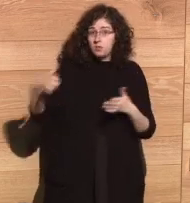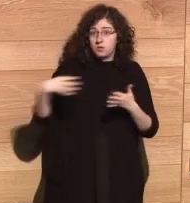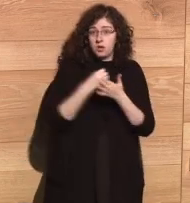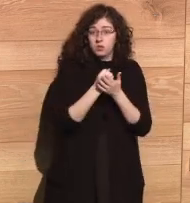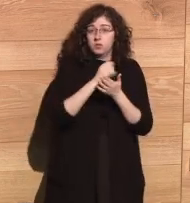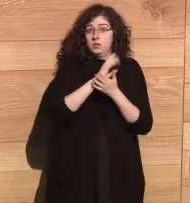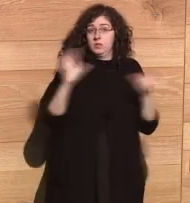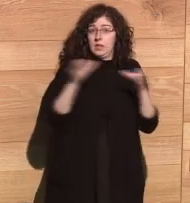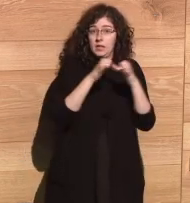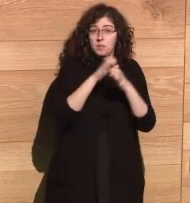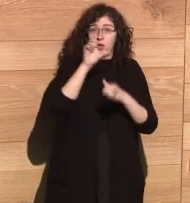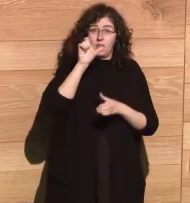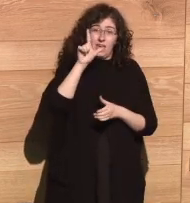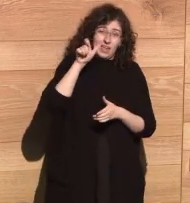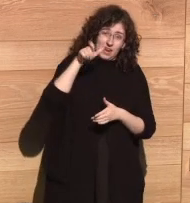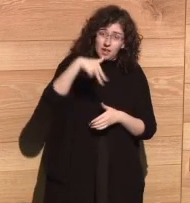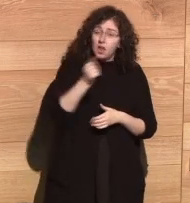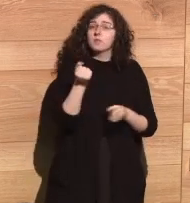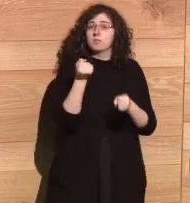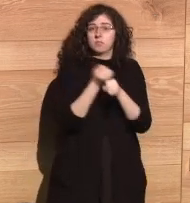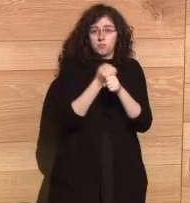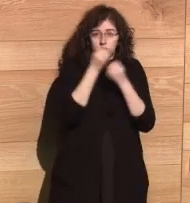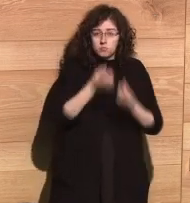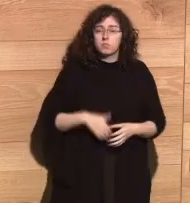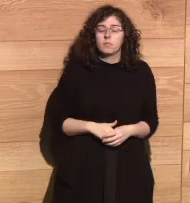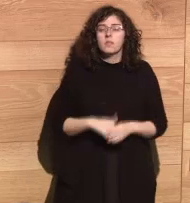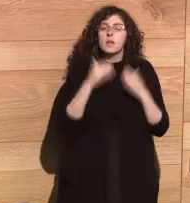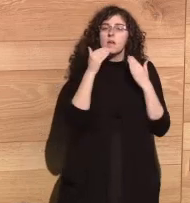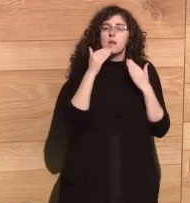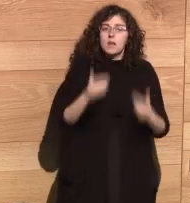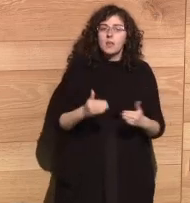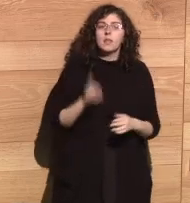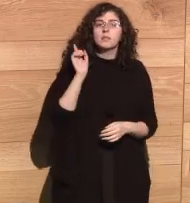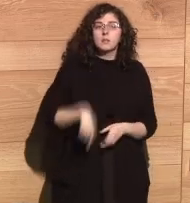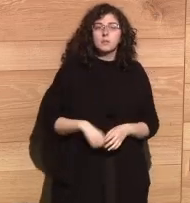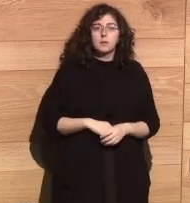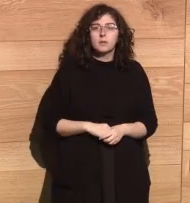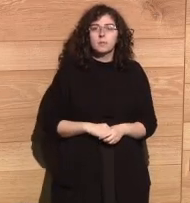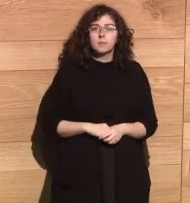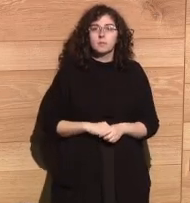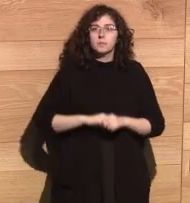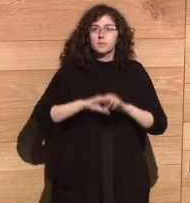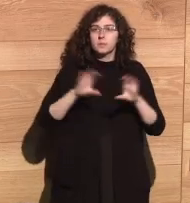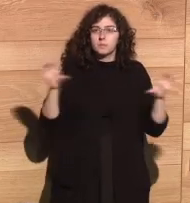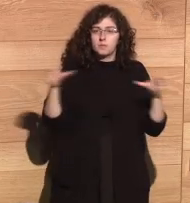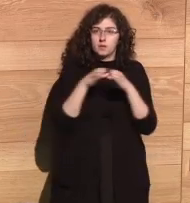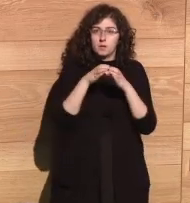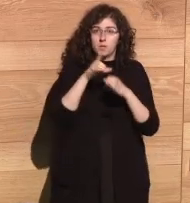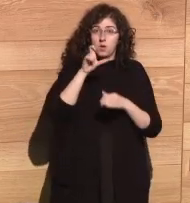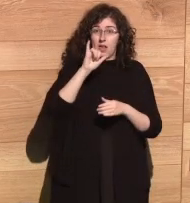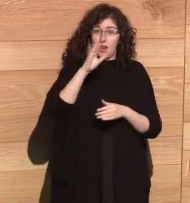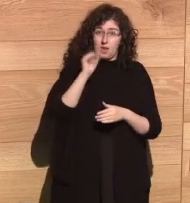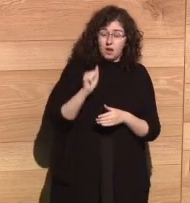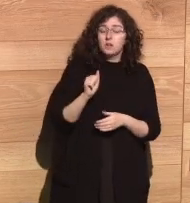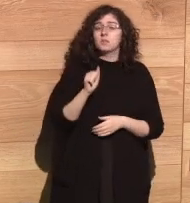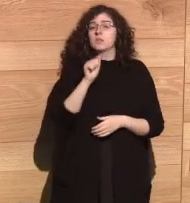de Elena que hacen esto posible. También gracias al equipo de Leica, ¿no? A